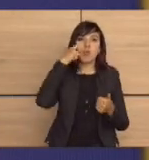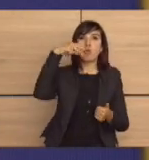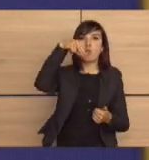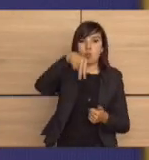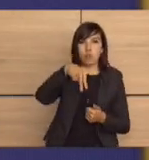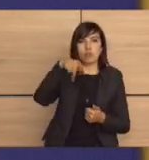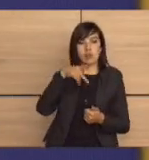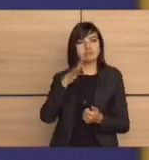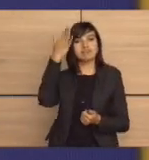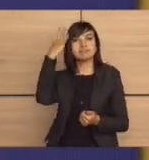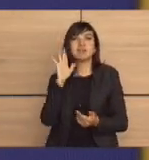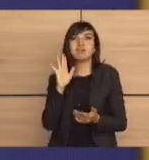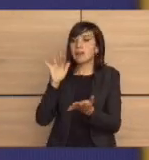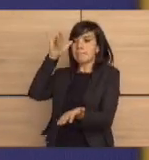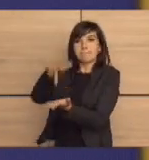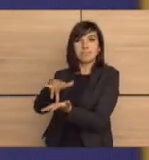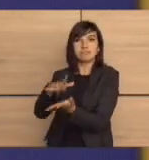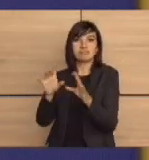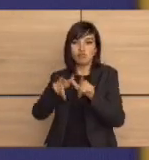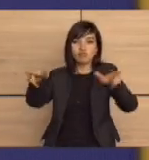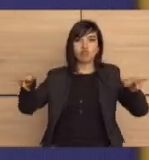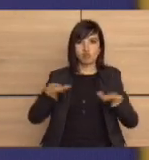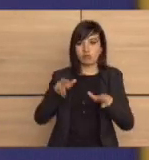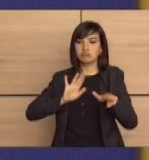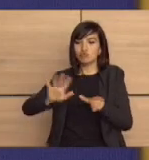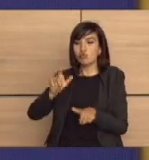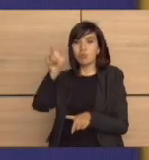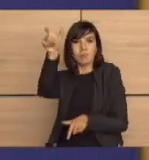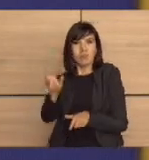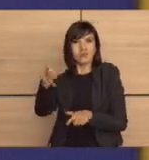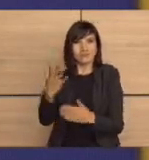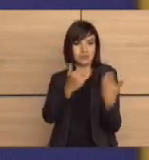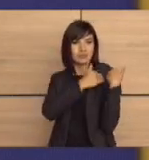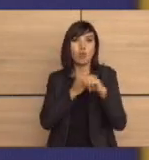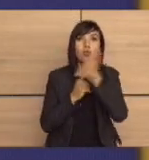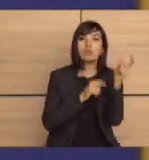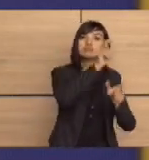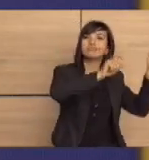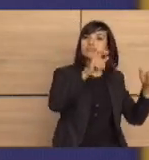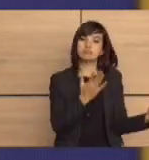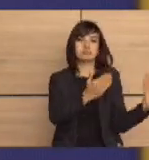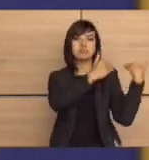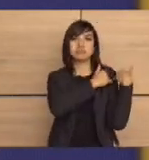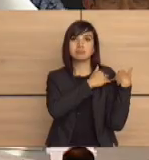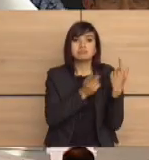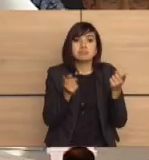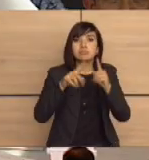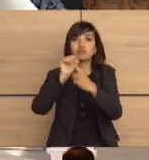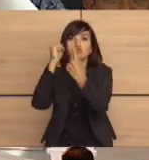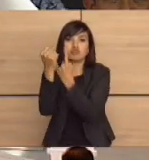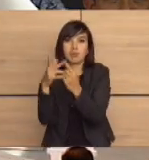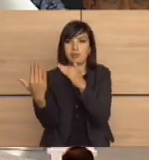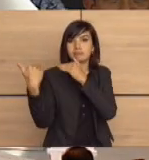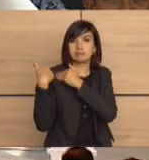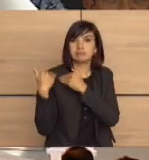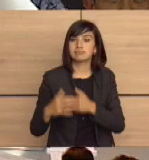que pertenece a algo, que tiene una responsabilidad consigo y con los demás y con la sociedad a la que pertenece. Yo